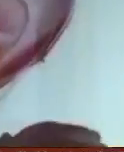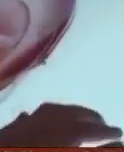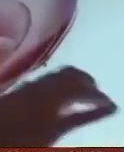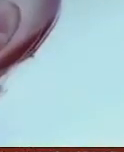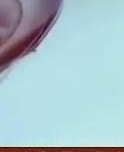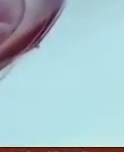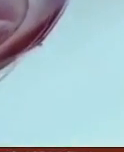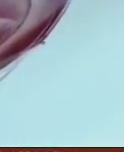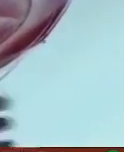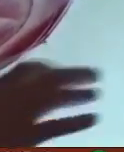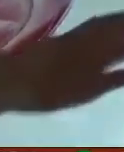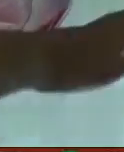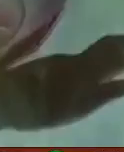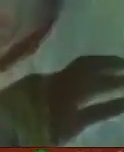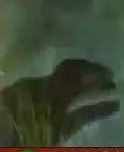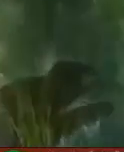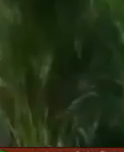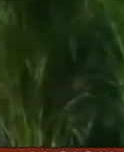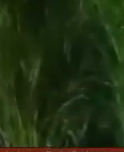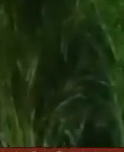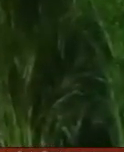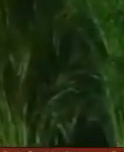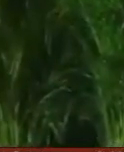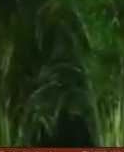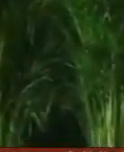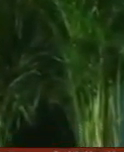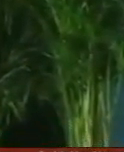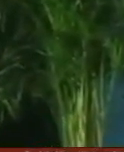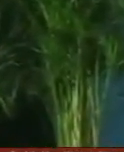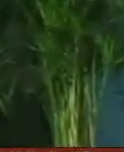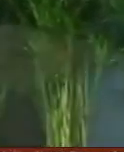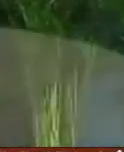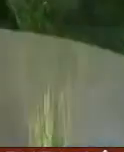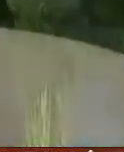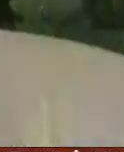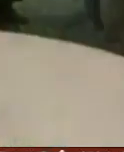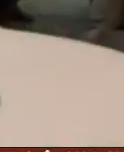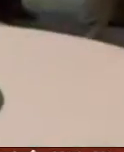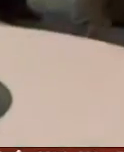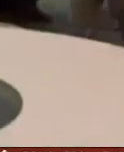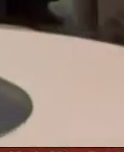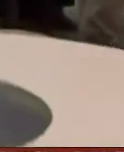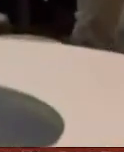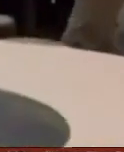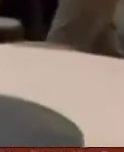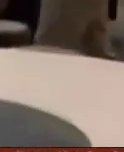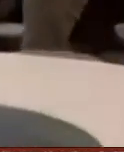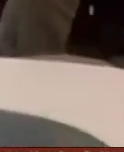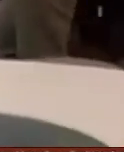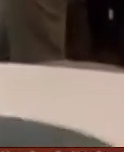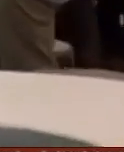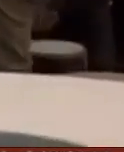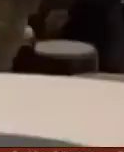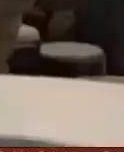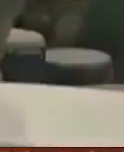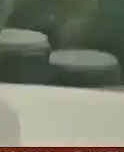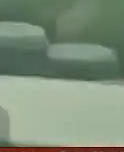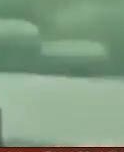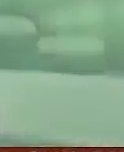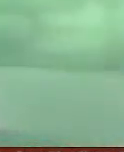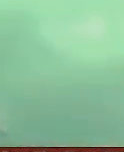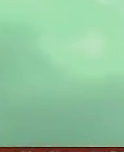su trabajo. Sí, yo recuerdo que el año pasado vimos desde cosas ergonómicas, desde tecnología educativa, desde